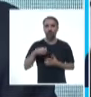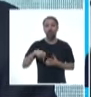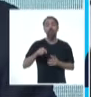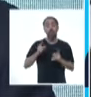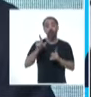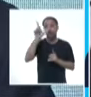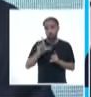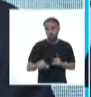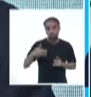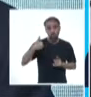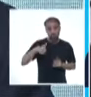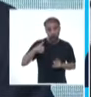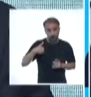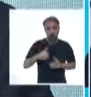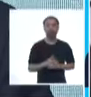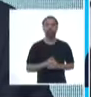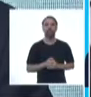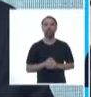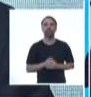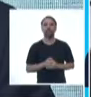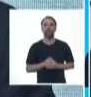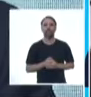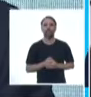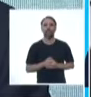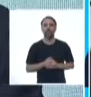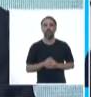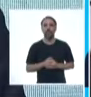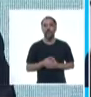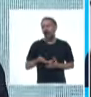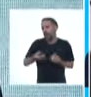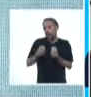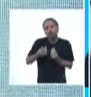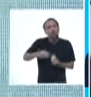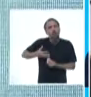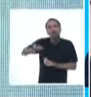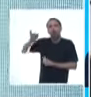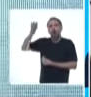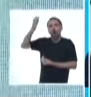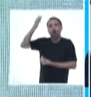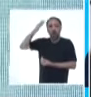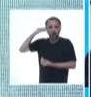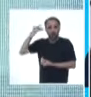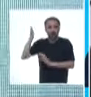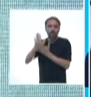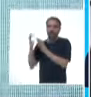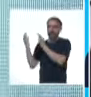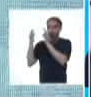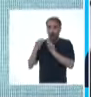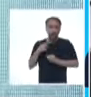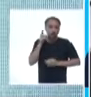eh que ya las vivimos nosotros los más grandes los tenemos muy claro en los 90 no eh la